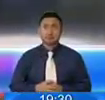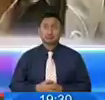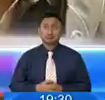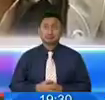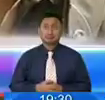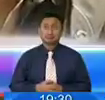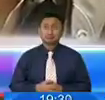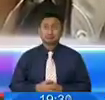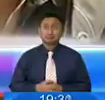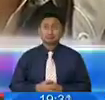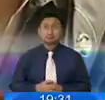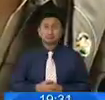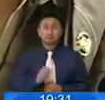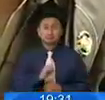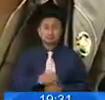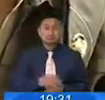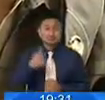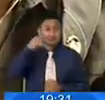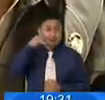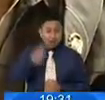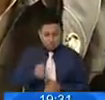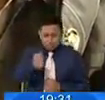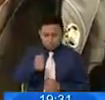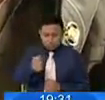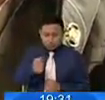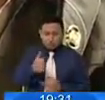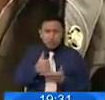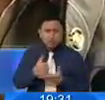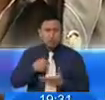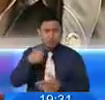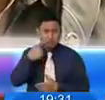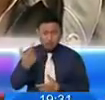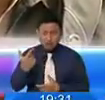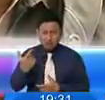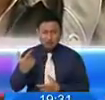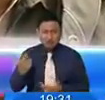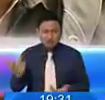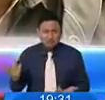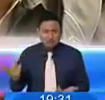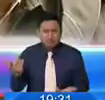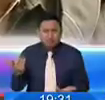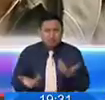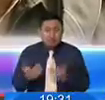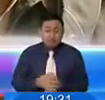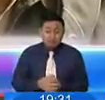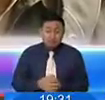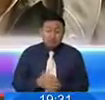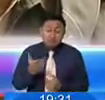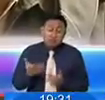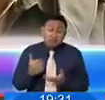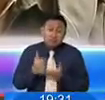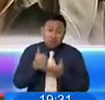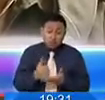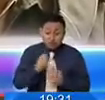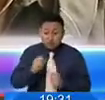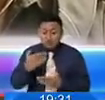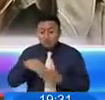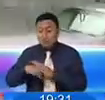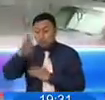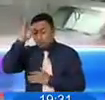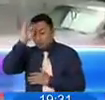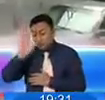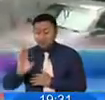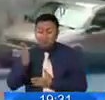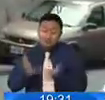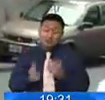distinta. Prefieren grabar con un teléfono a ayudar a mi padre. ¿Quién sabe? Él todavía estaría aquí. Estaría hospitalizado, por lo